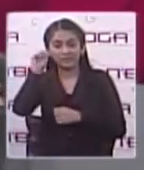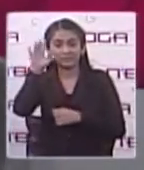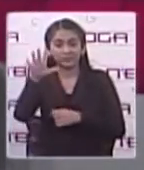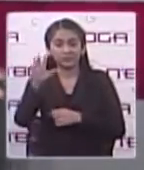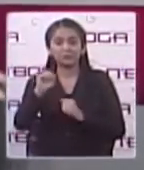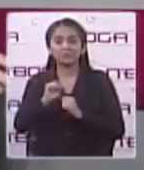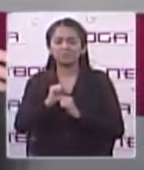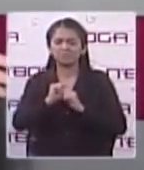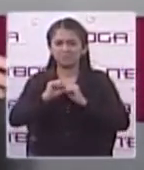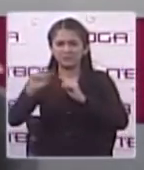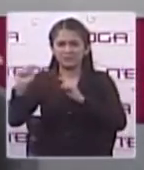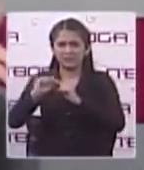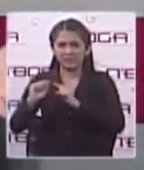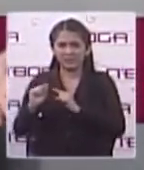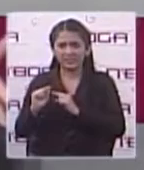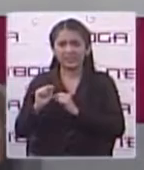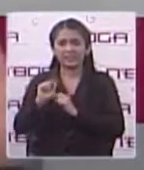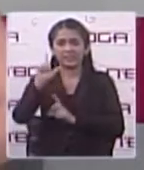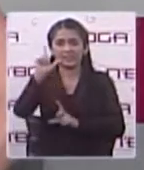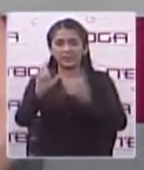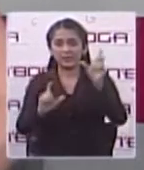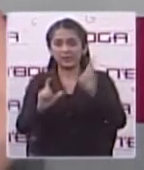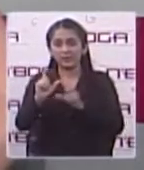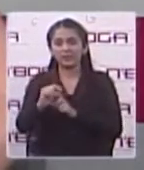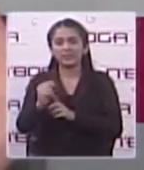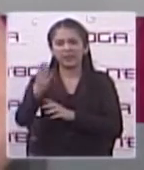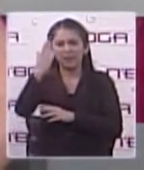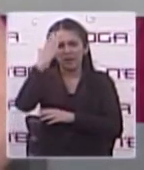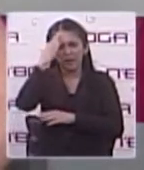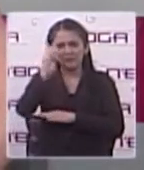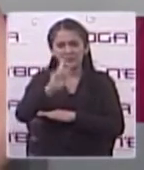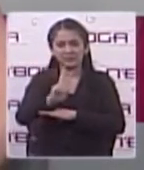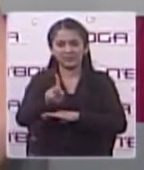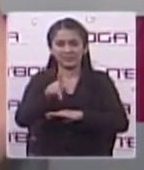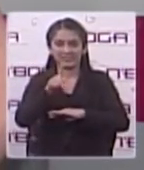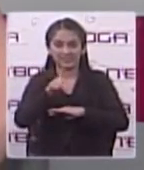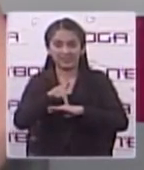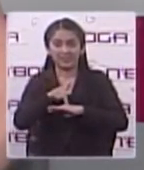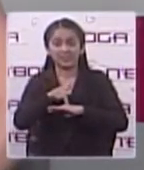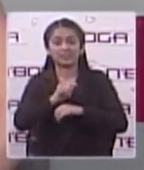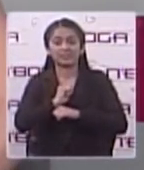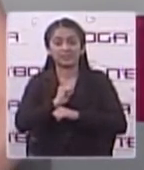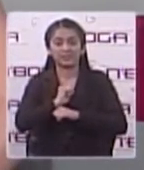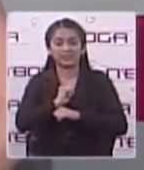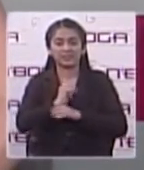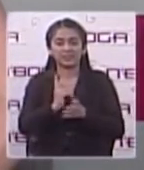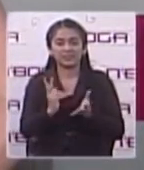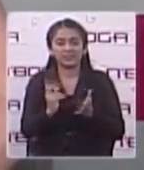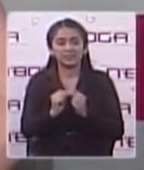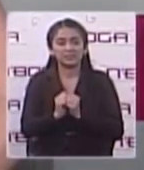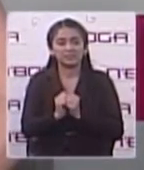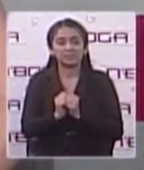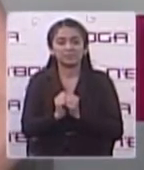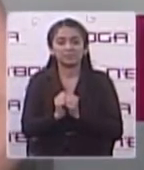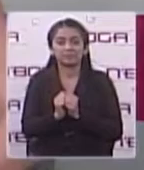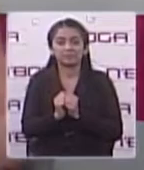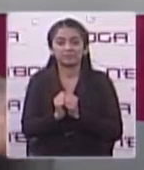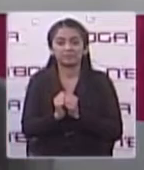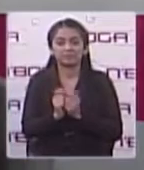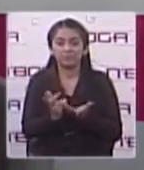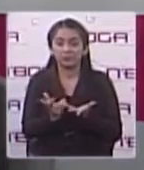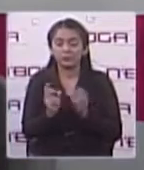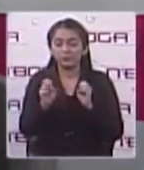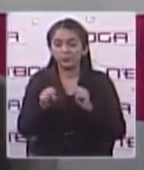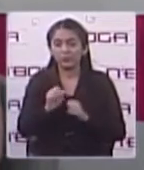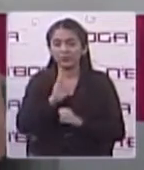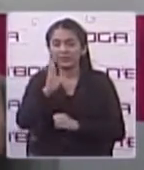de carteles, de diseñadores, además reconocidos, y una muestra que también que se puede visitar de lunes